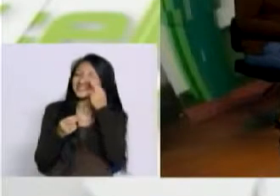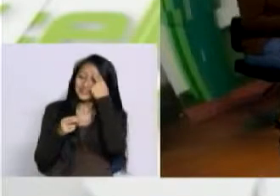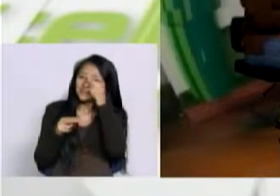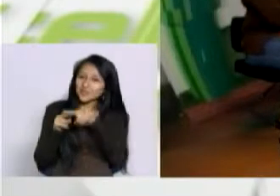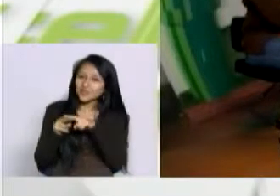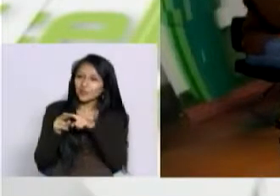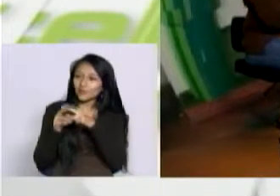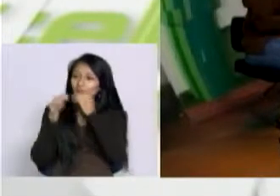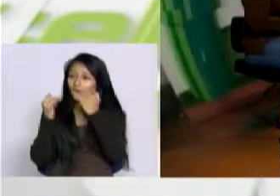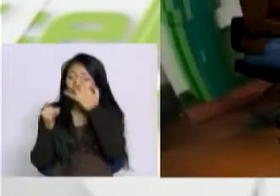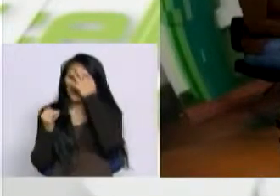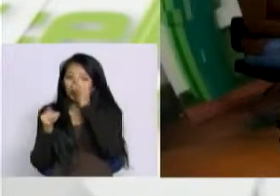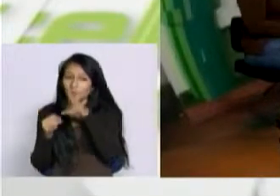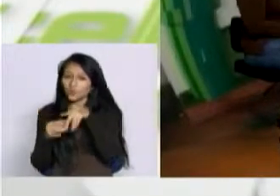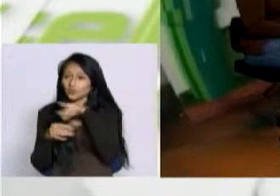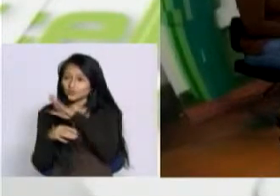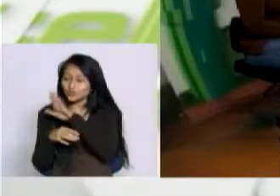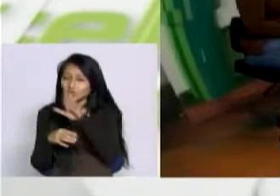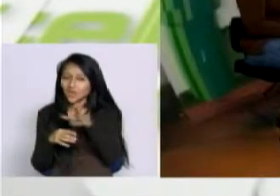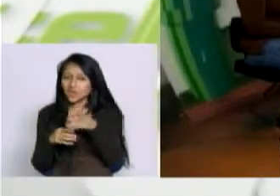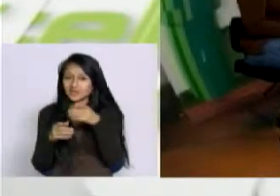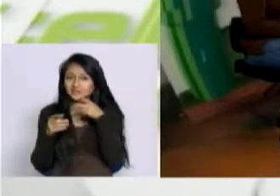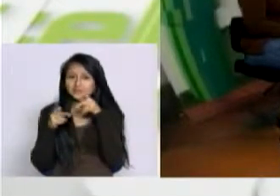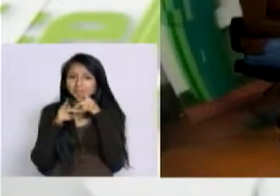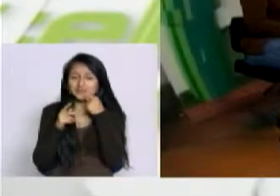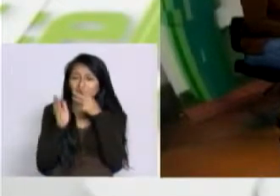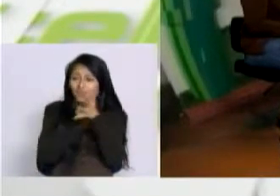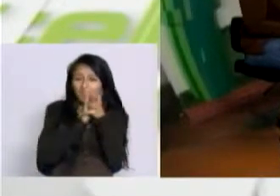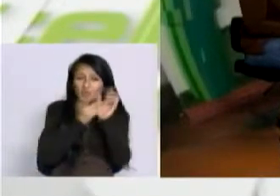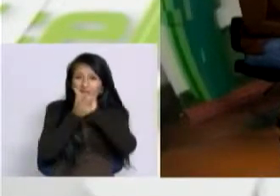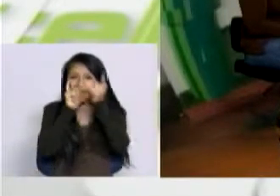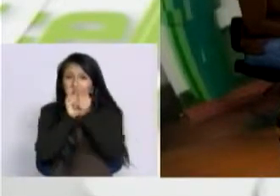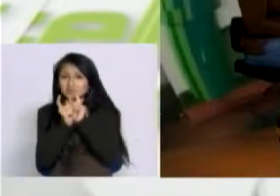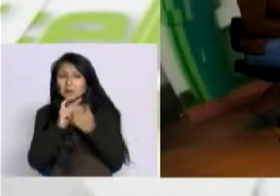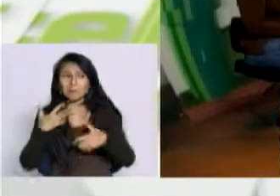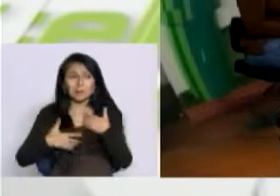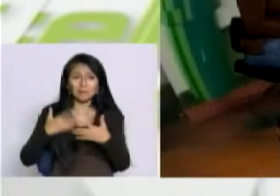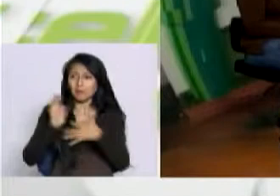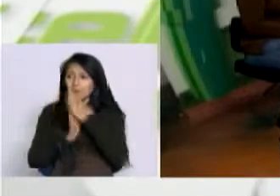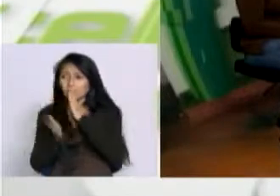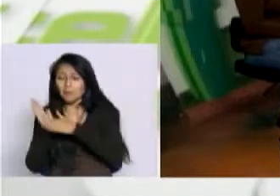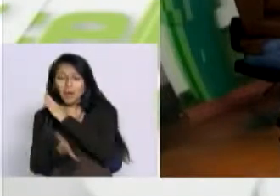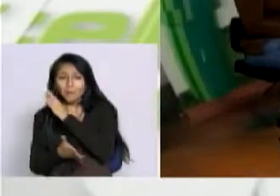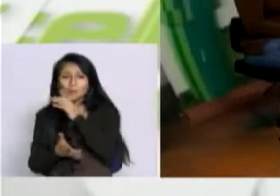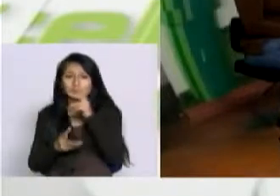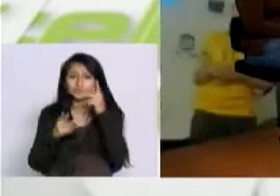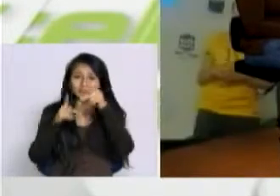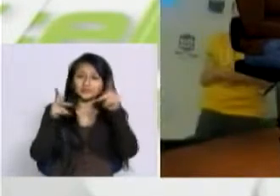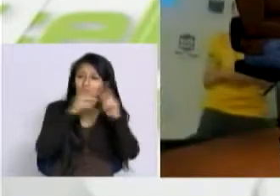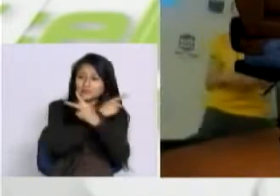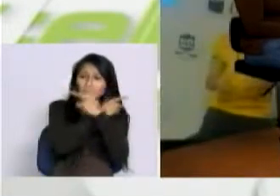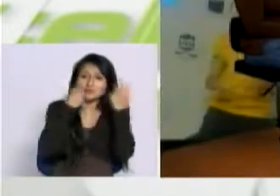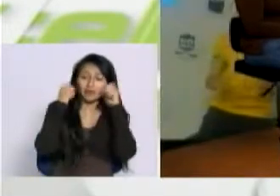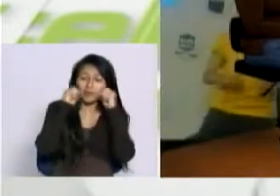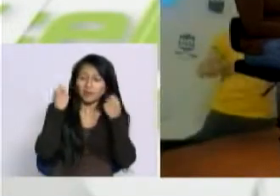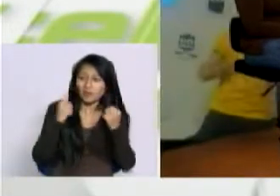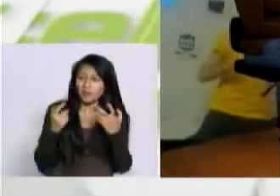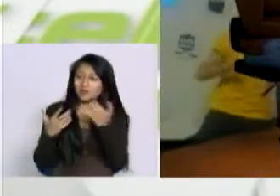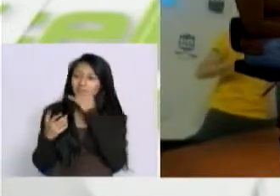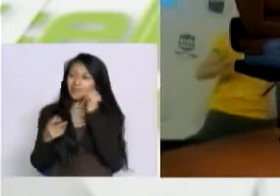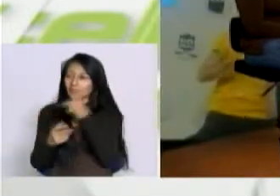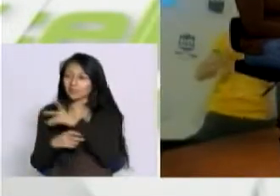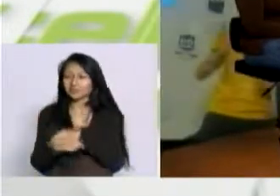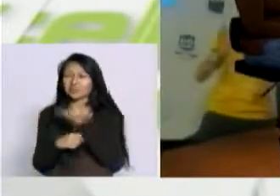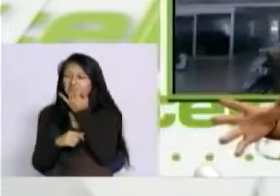creen que se les fue un poquito la mano con los televidentes y pues llegando a causar esa preocupación tan grande? Nosotros lo que queríamos era llamar la atención, que